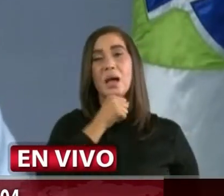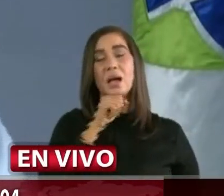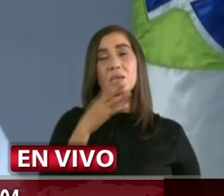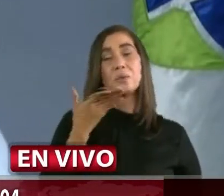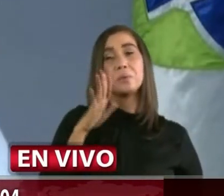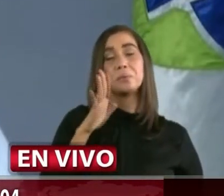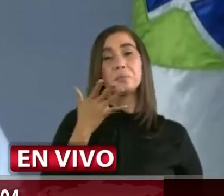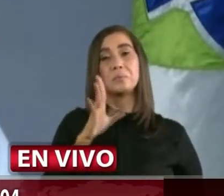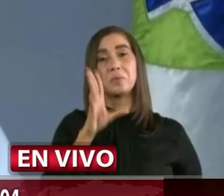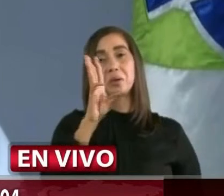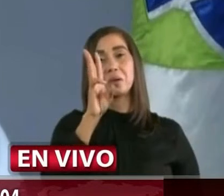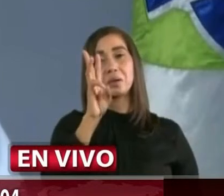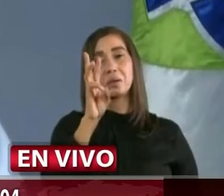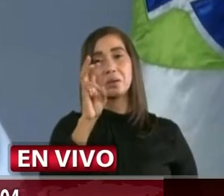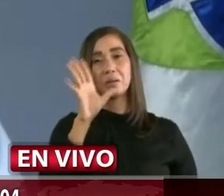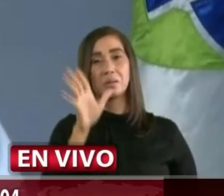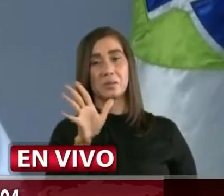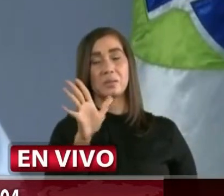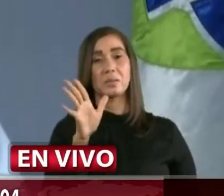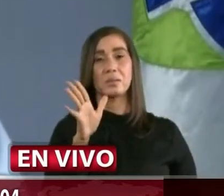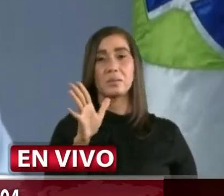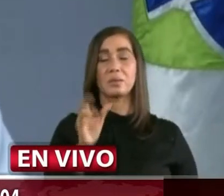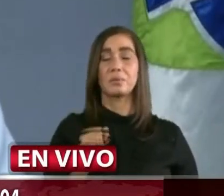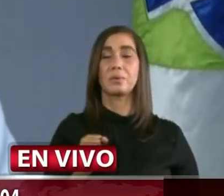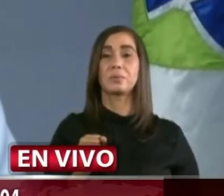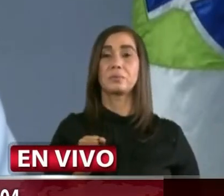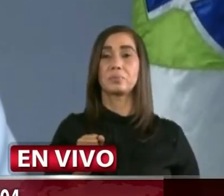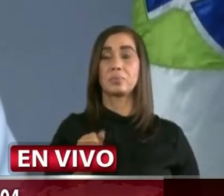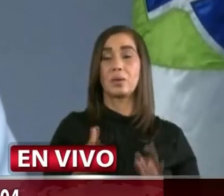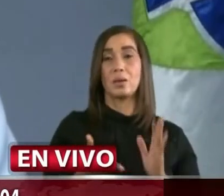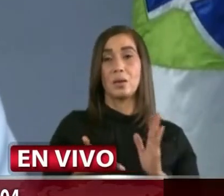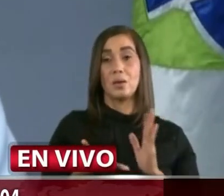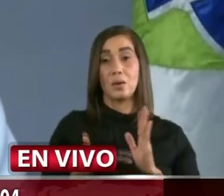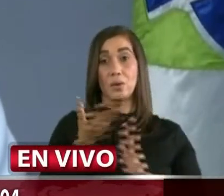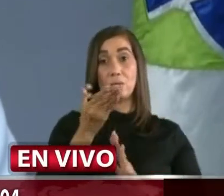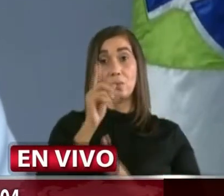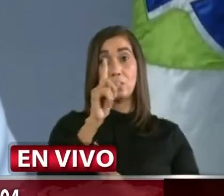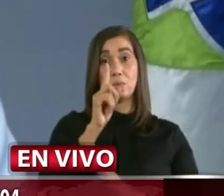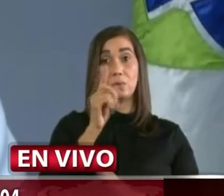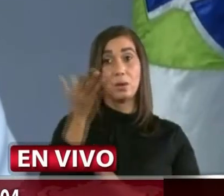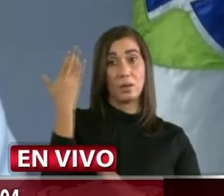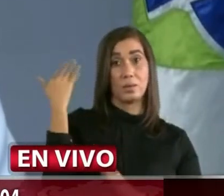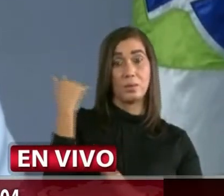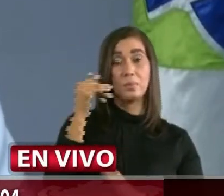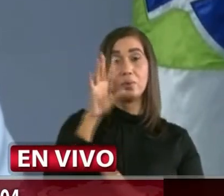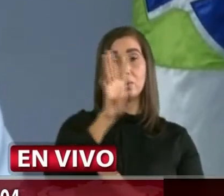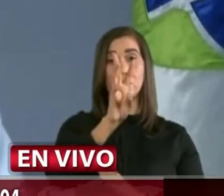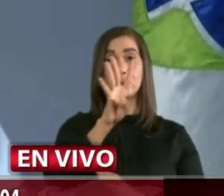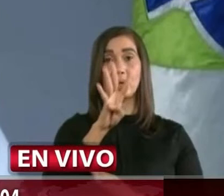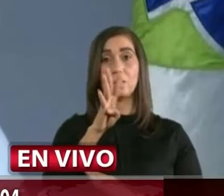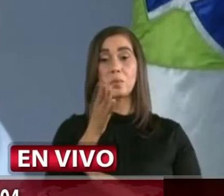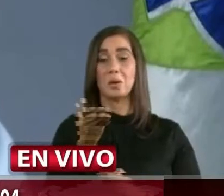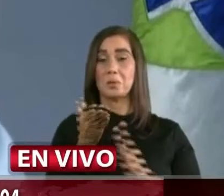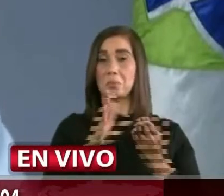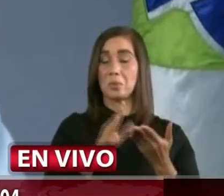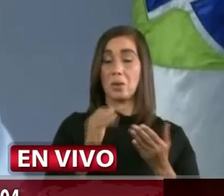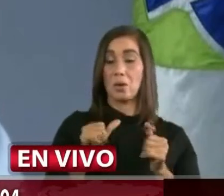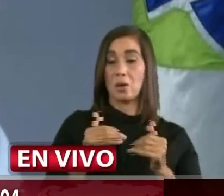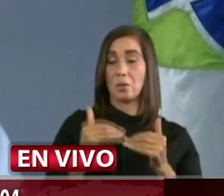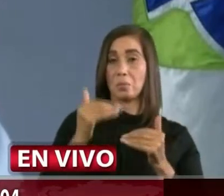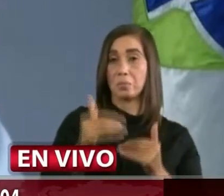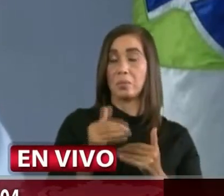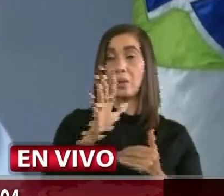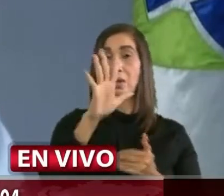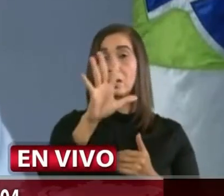media, 65 años, subiendo un año en el total de la